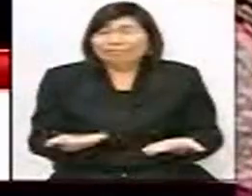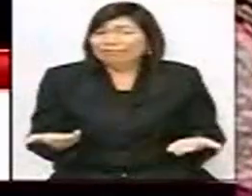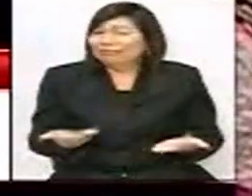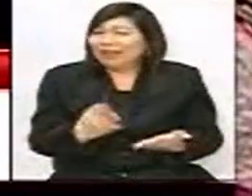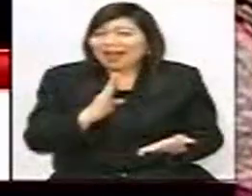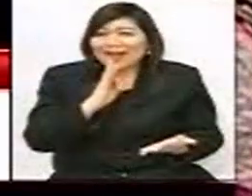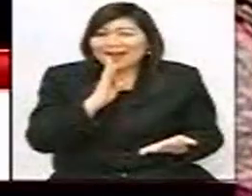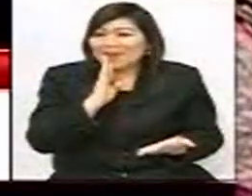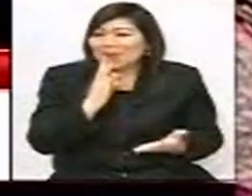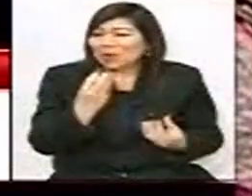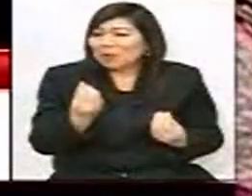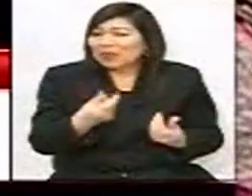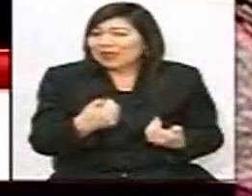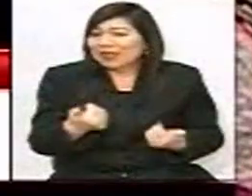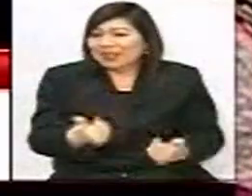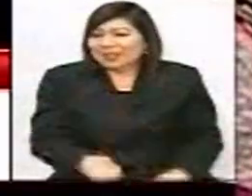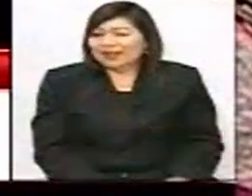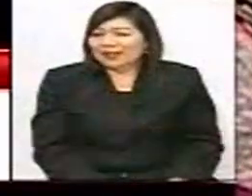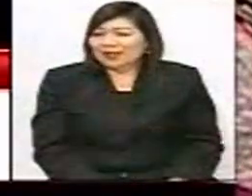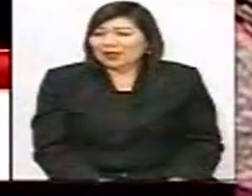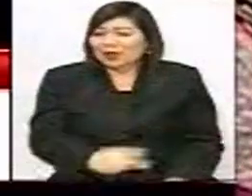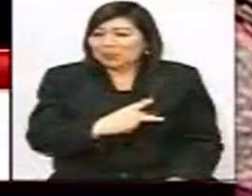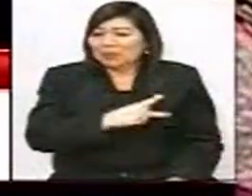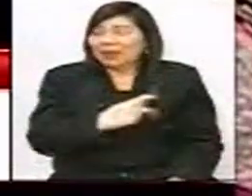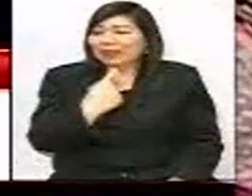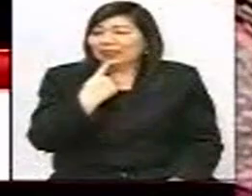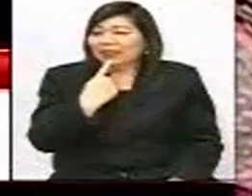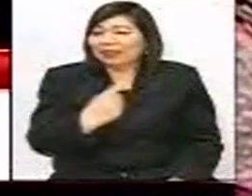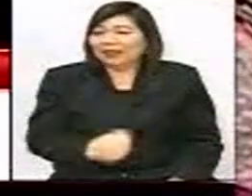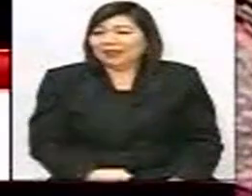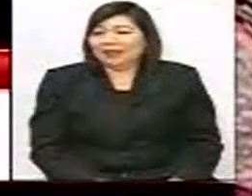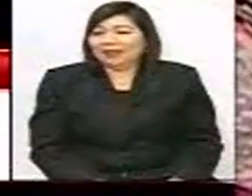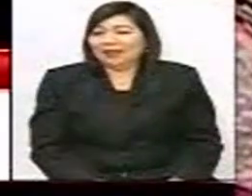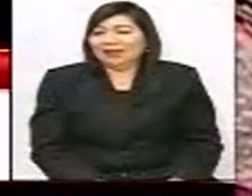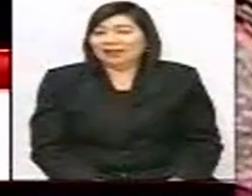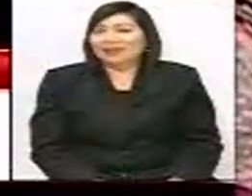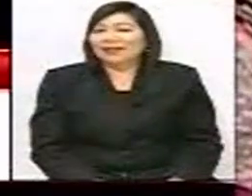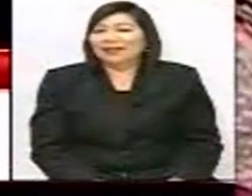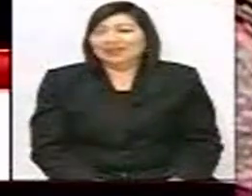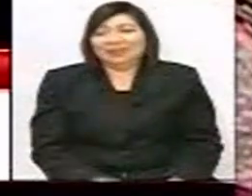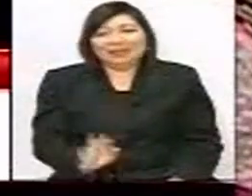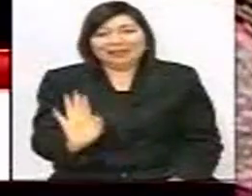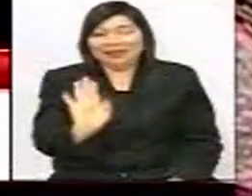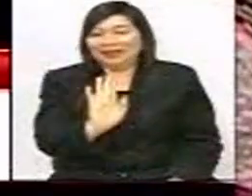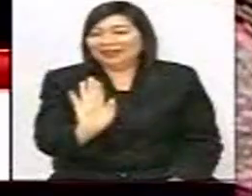doble discurso como tienen los señores de Fuerza Popular que dicen,